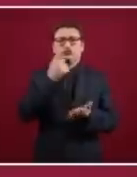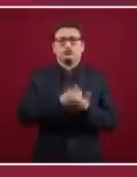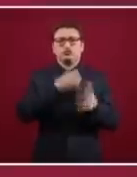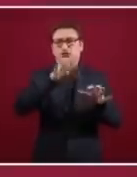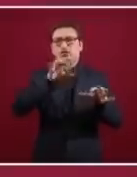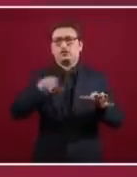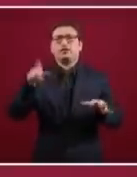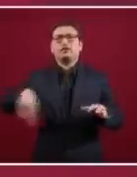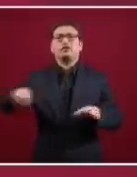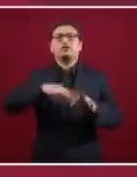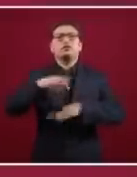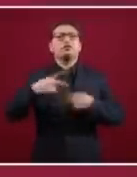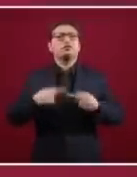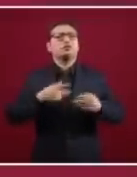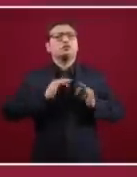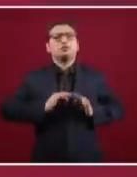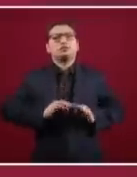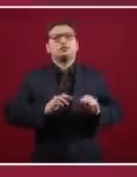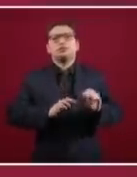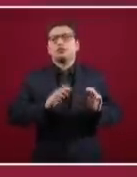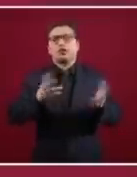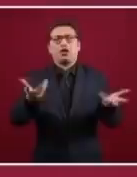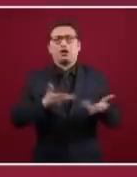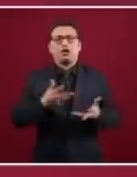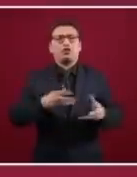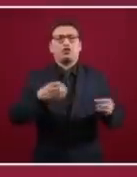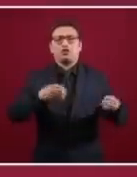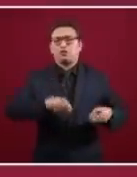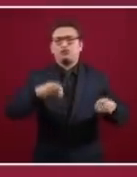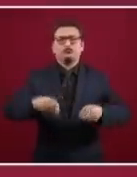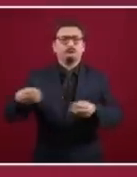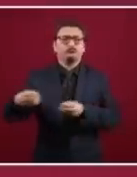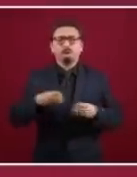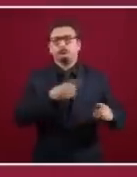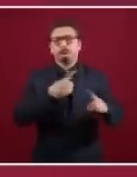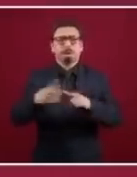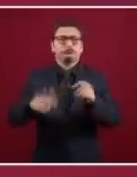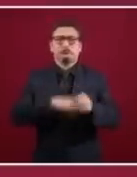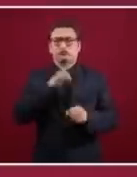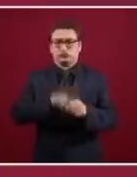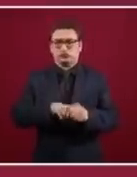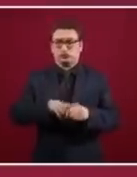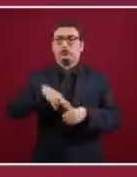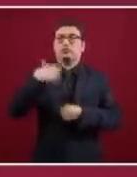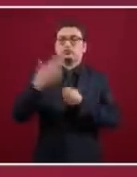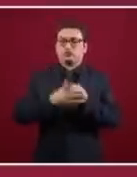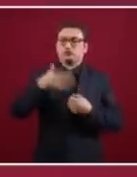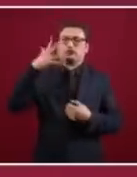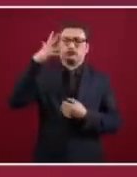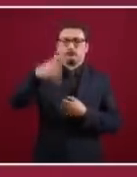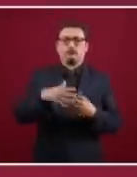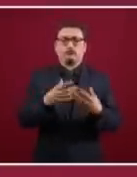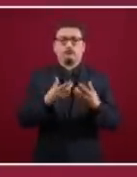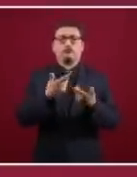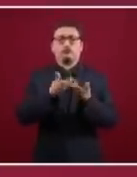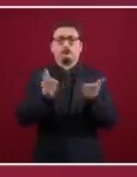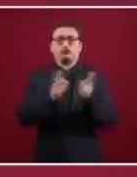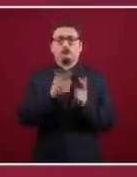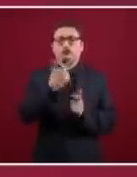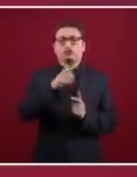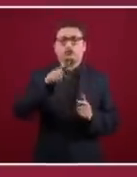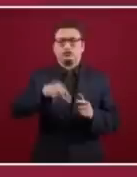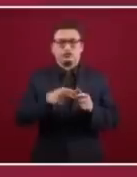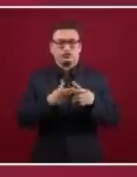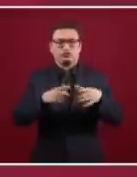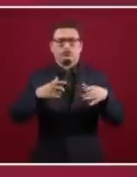actividades de manera normal y conforme vaya creciendo la guardia nacional pues cubrirá todavía más espacios